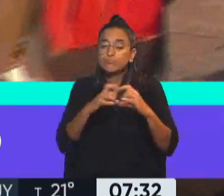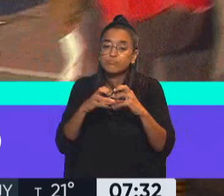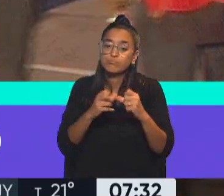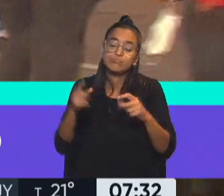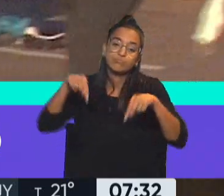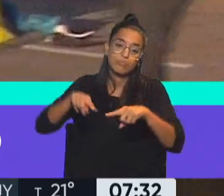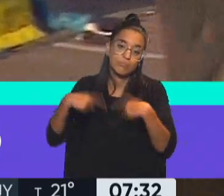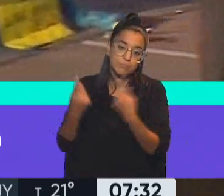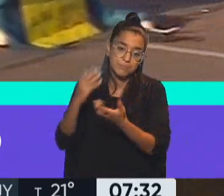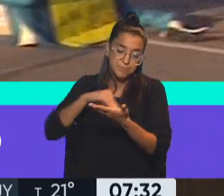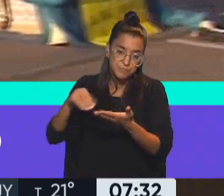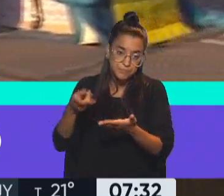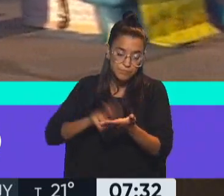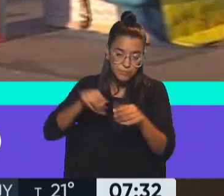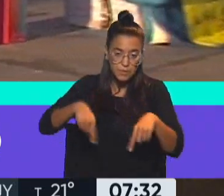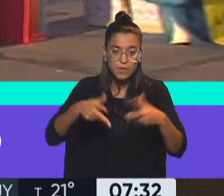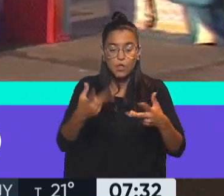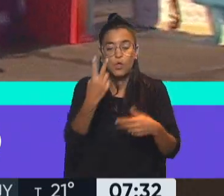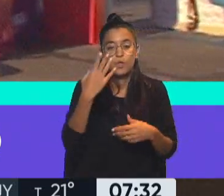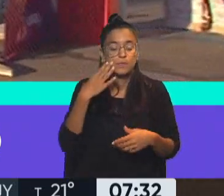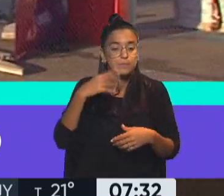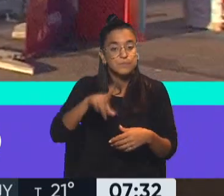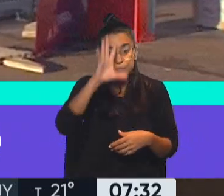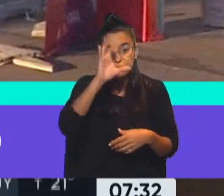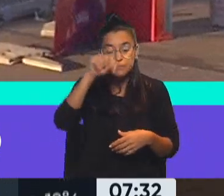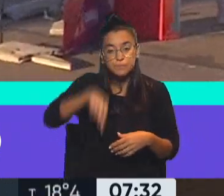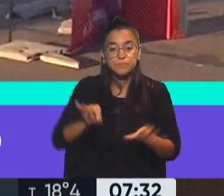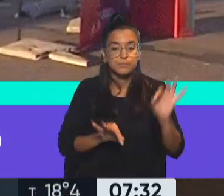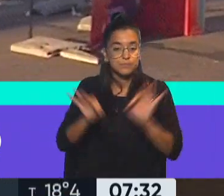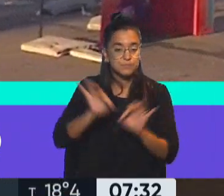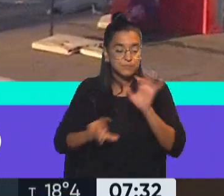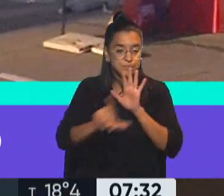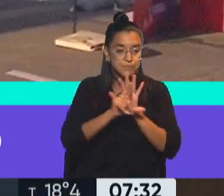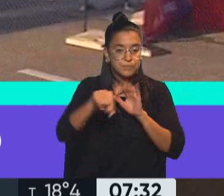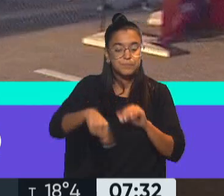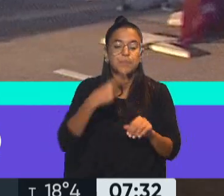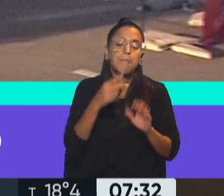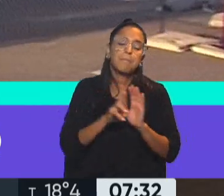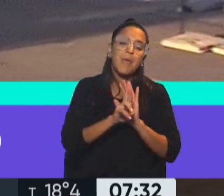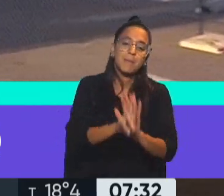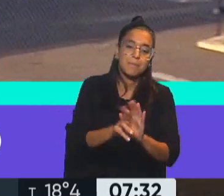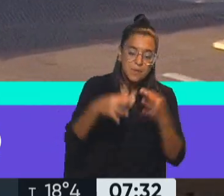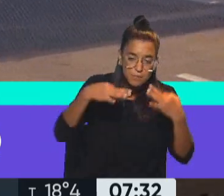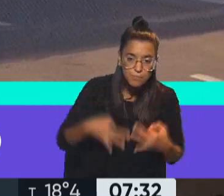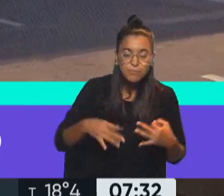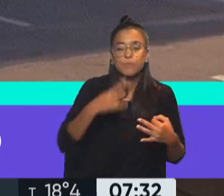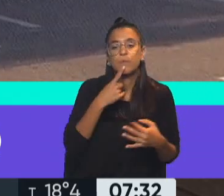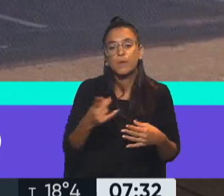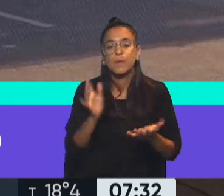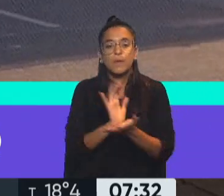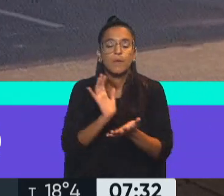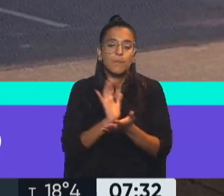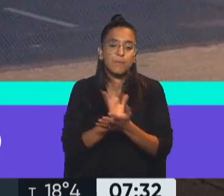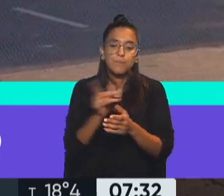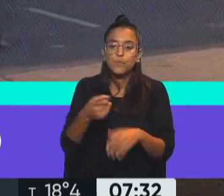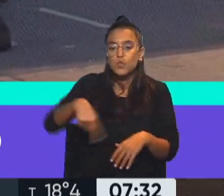diputados a partir reiteramos en las 14 horas recordemos que se tratará este proyecto de ley se tratará este permiso vamos hablar en lenguaje de la calle en el hombre y la